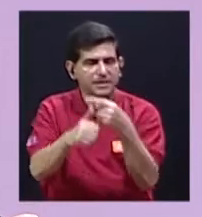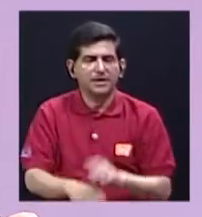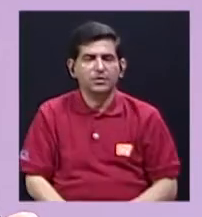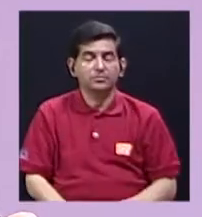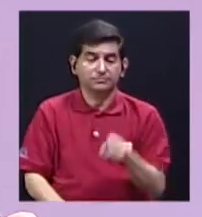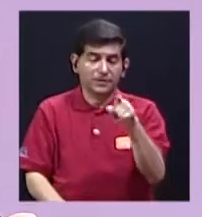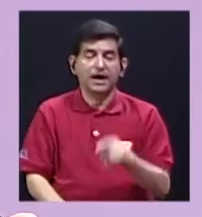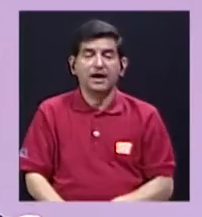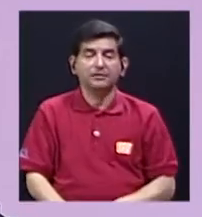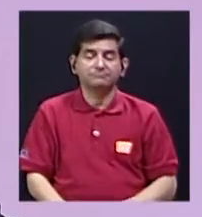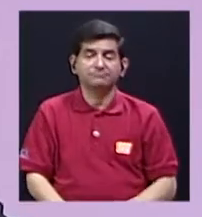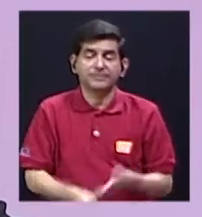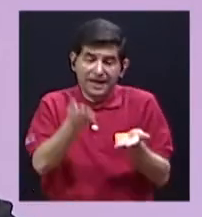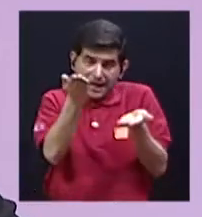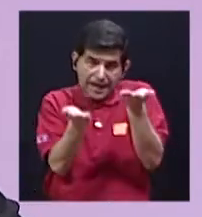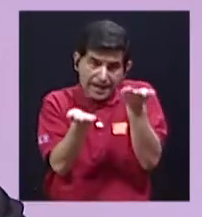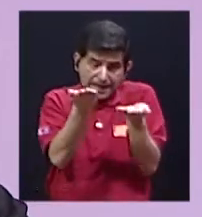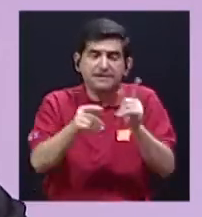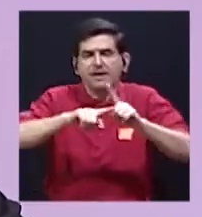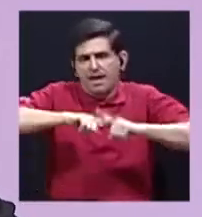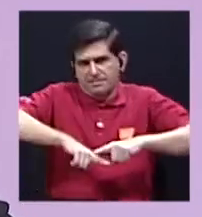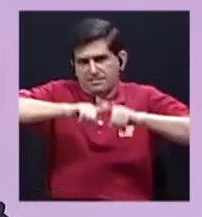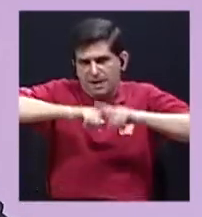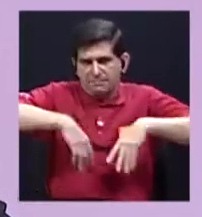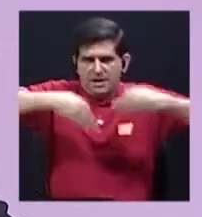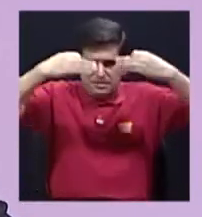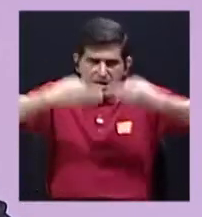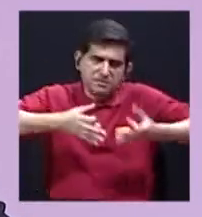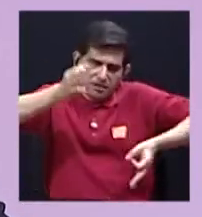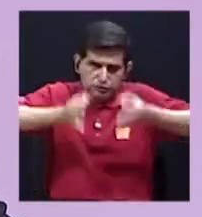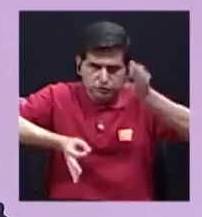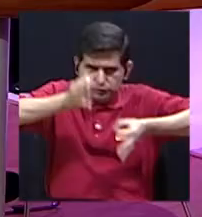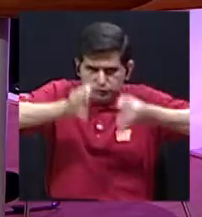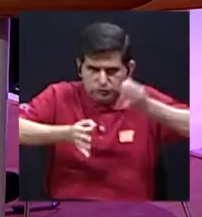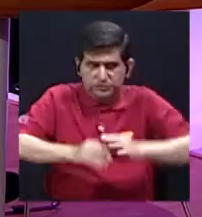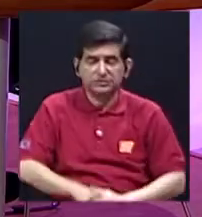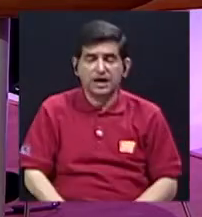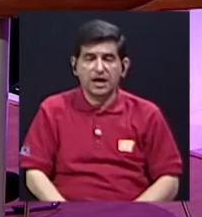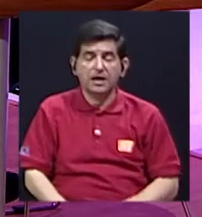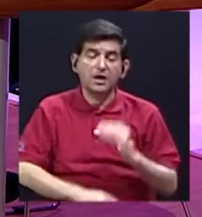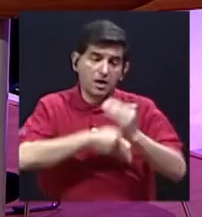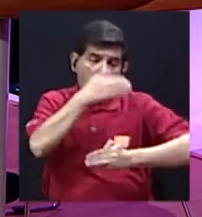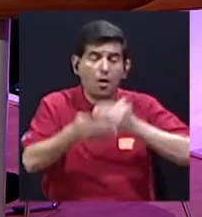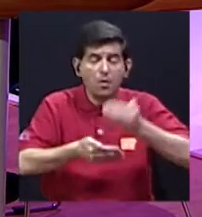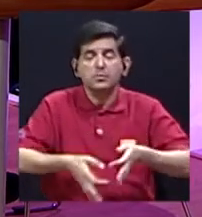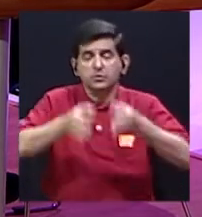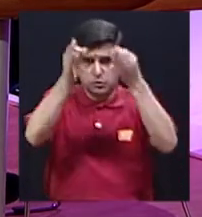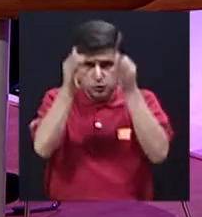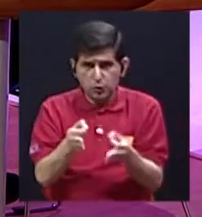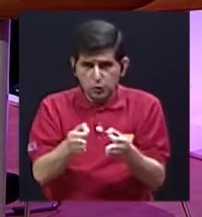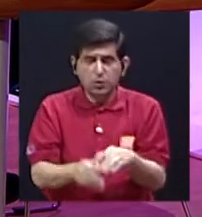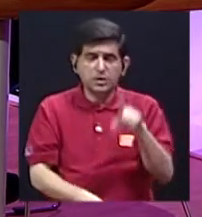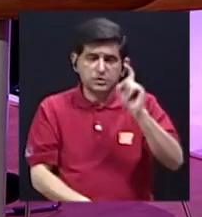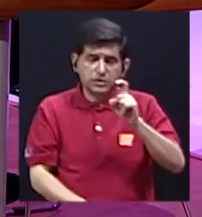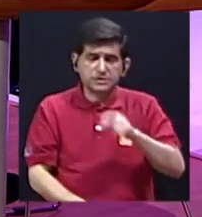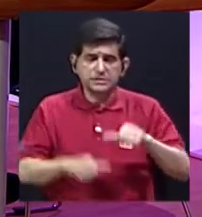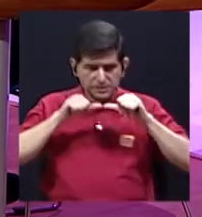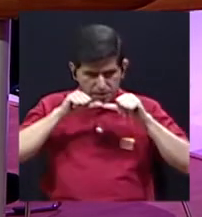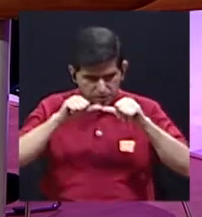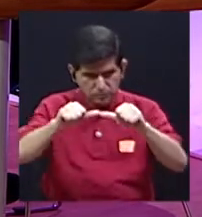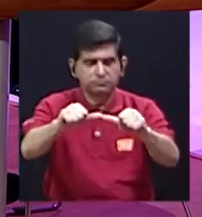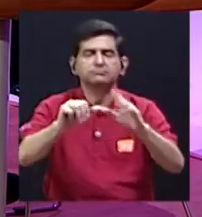compensar claro y eso depende de una decisión judicial eventualmente de un proceso judicial que tienen que seguir por esa